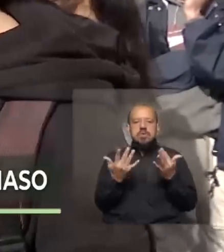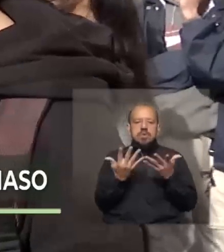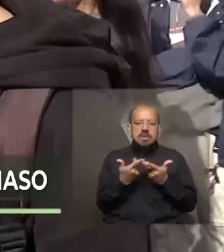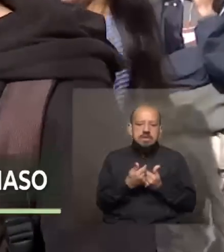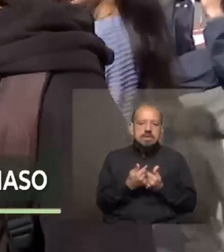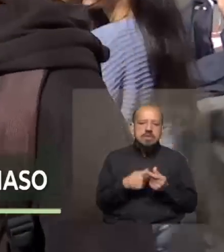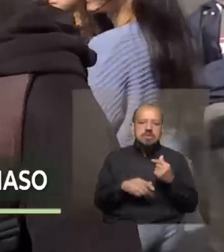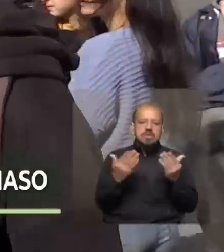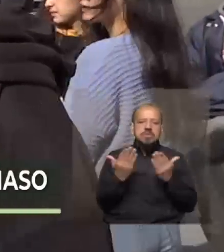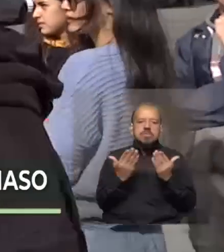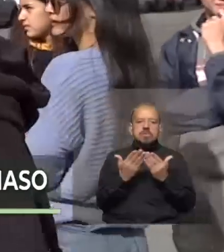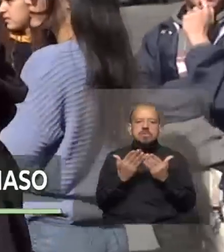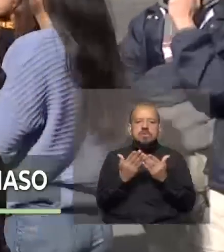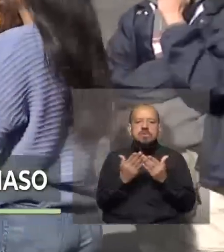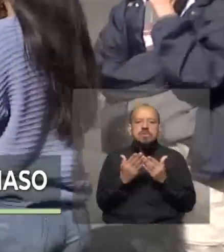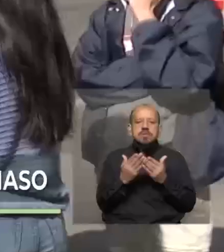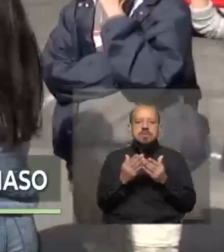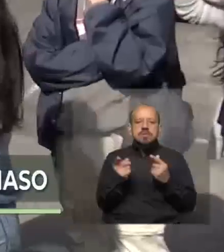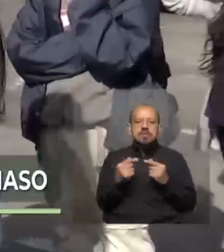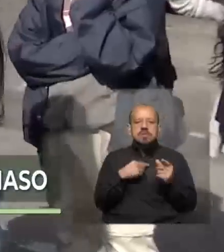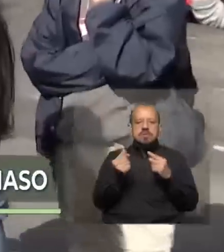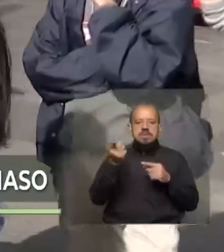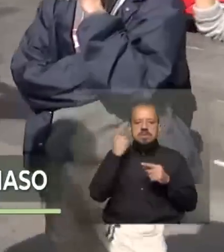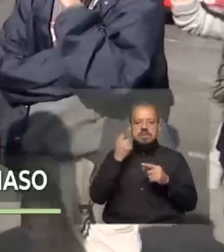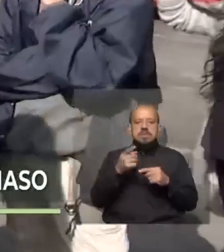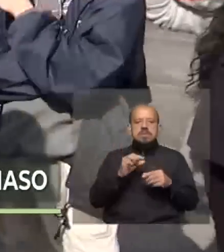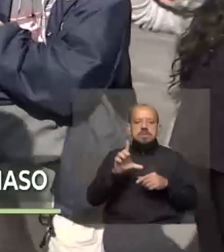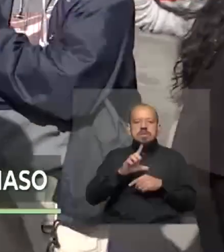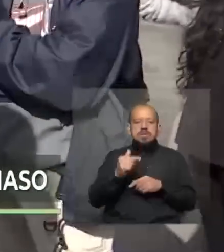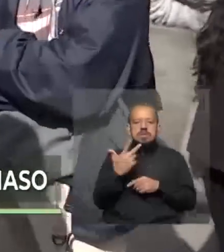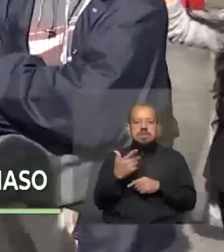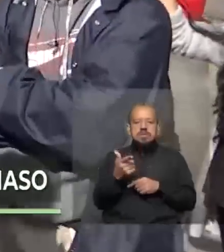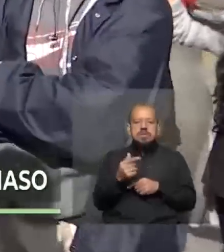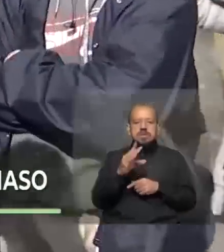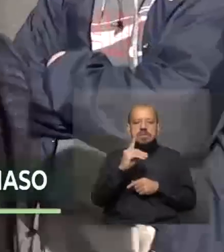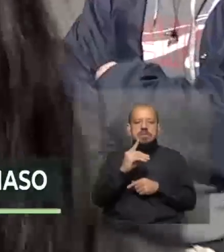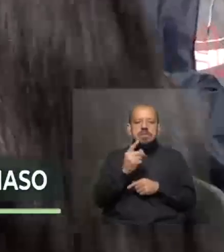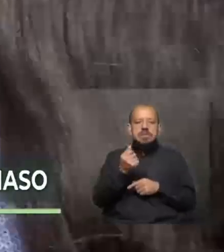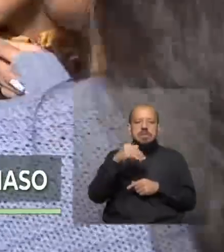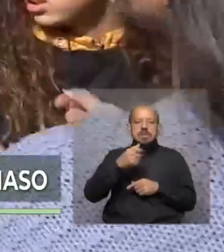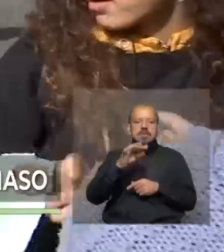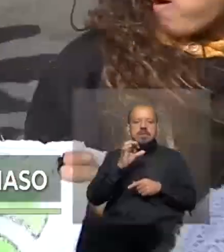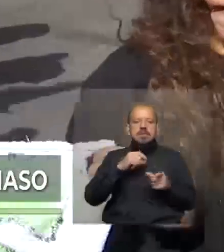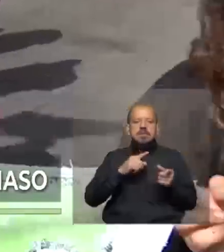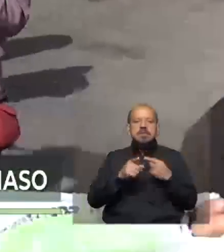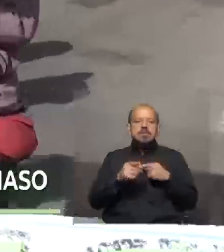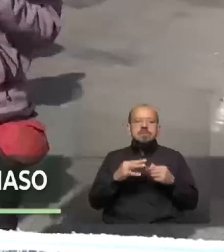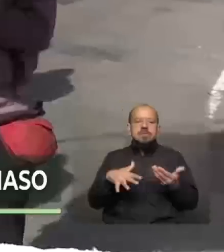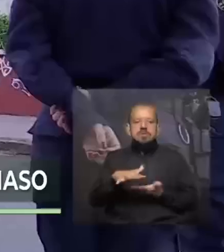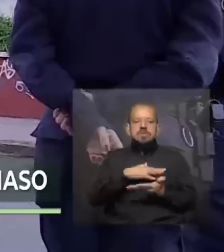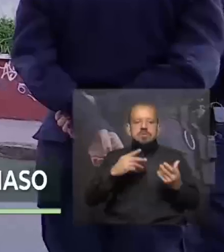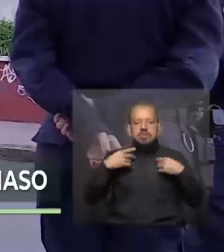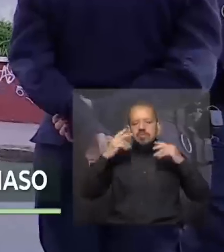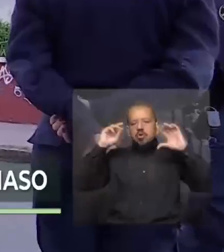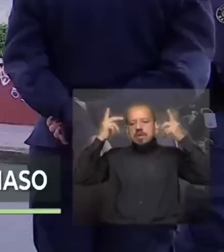de estudiantes como vos bien decís ayer en el Liceo 3 en El Dámaso este se dio una situación muy violenta con la